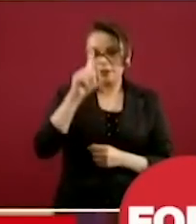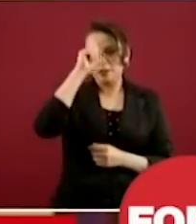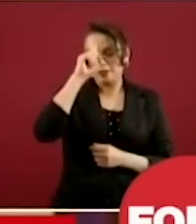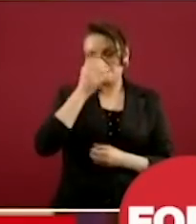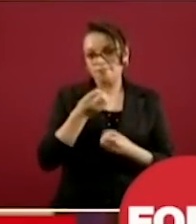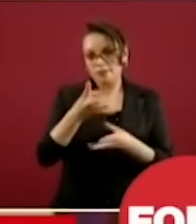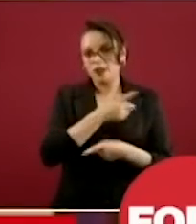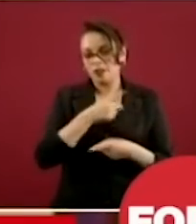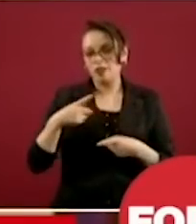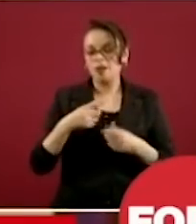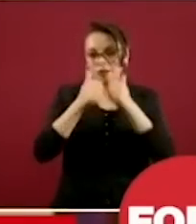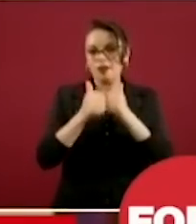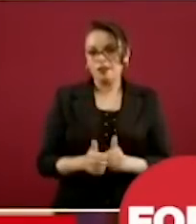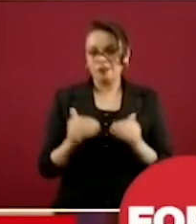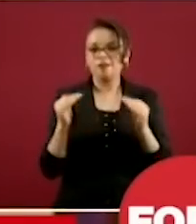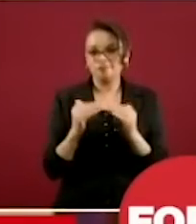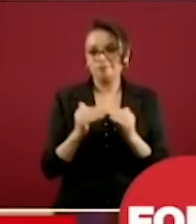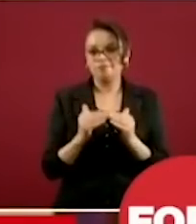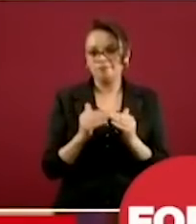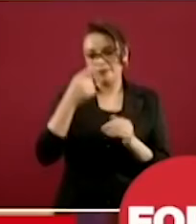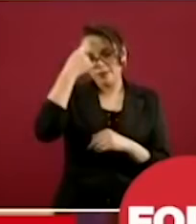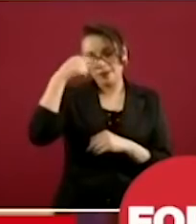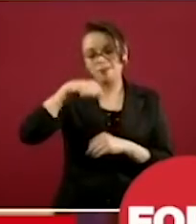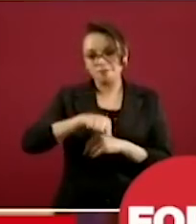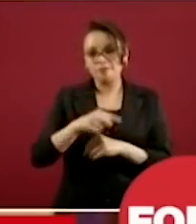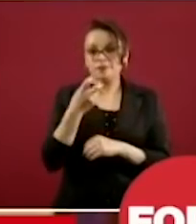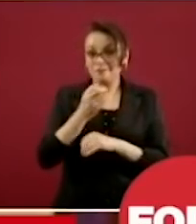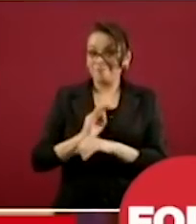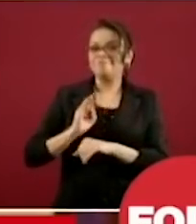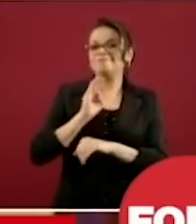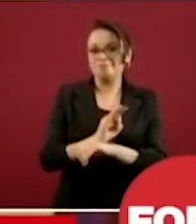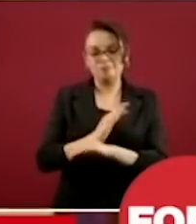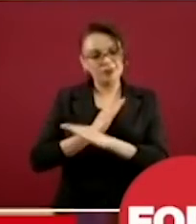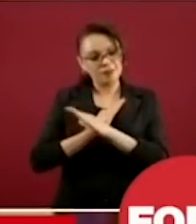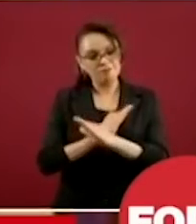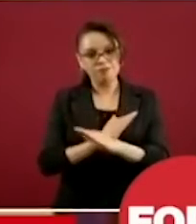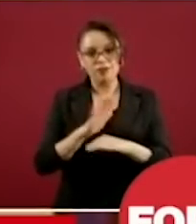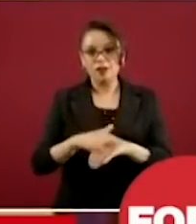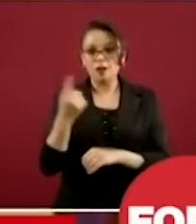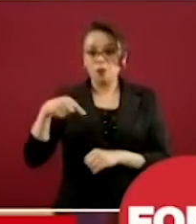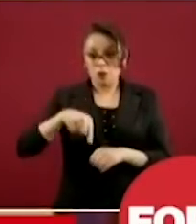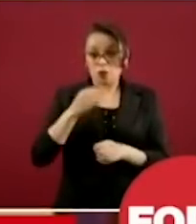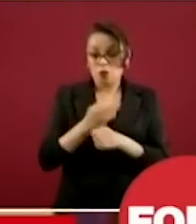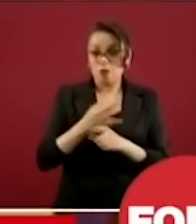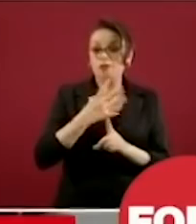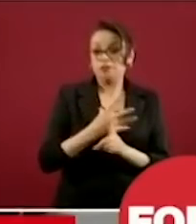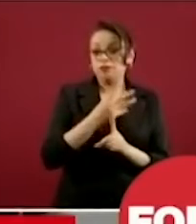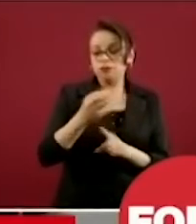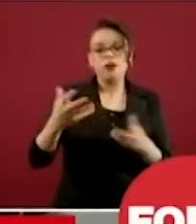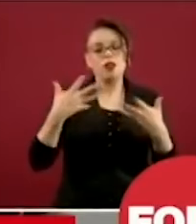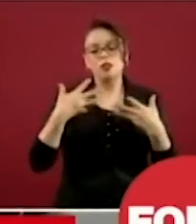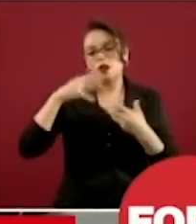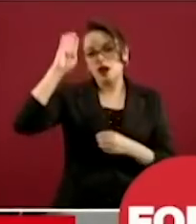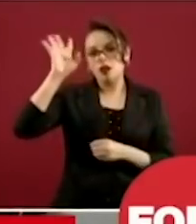Quedarse en casa significa generar una protección en estos momentos en donde la epidemia está iniciando su